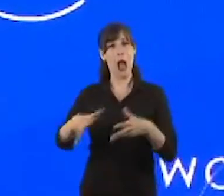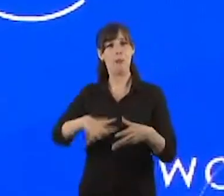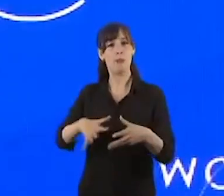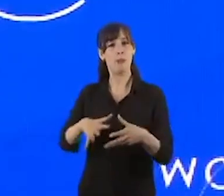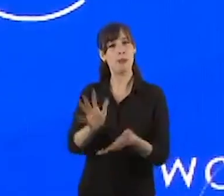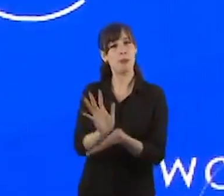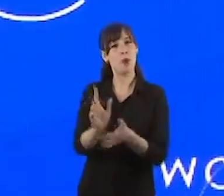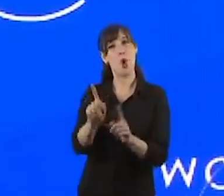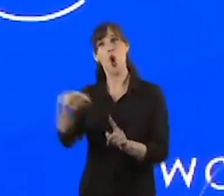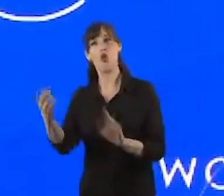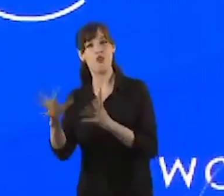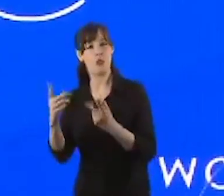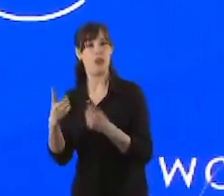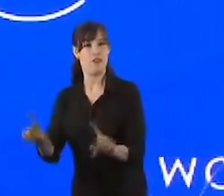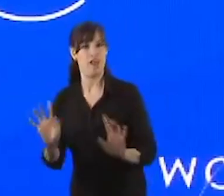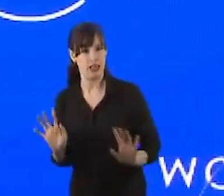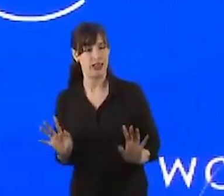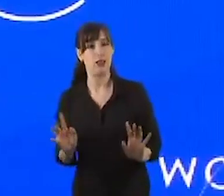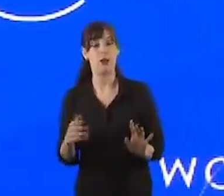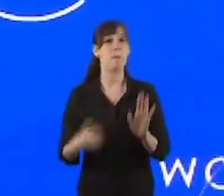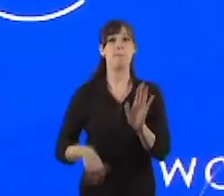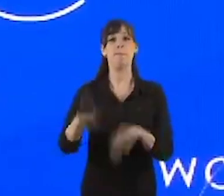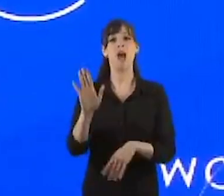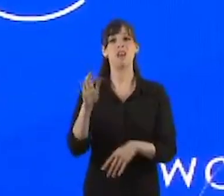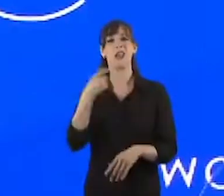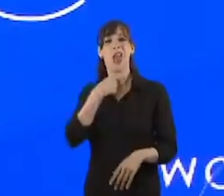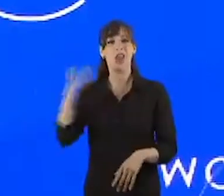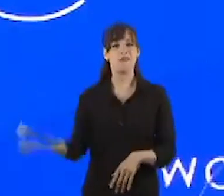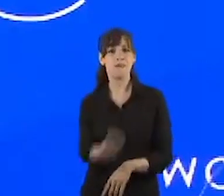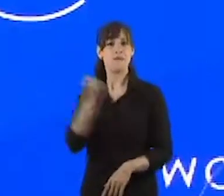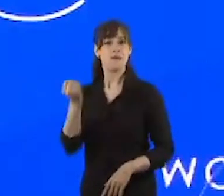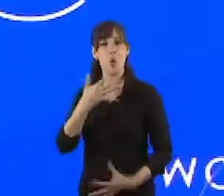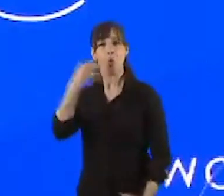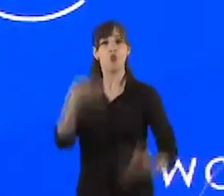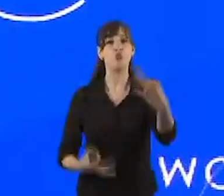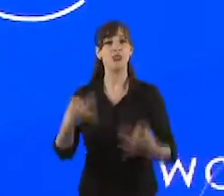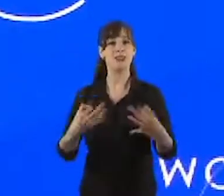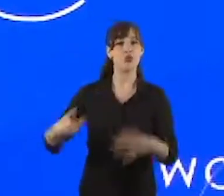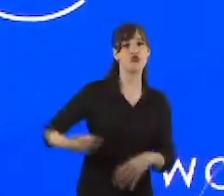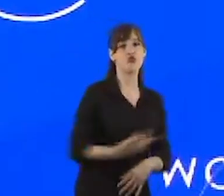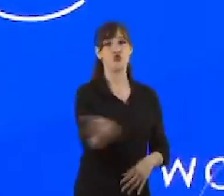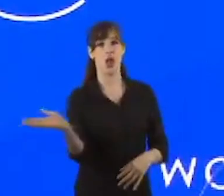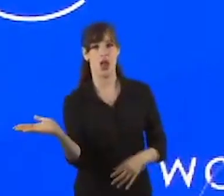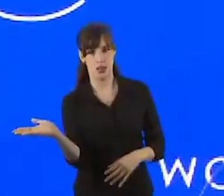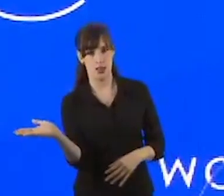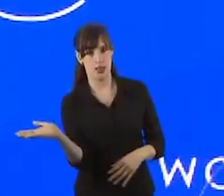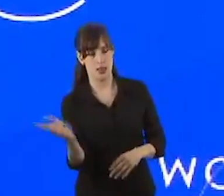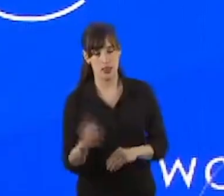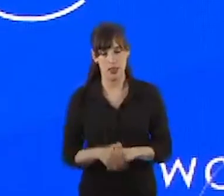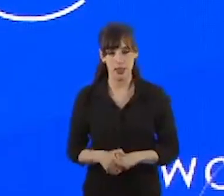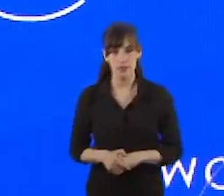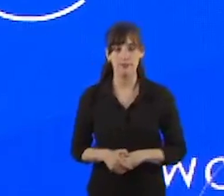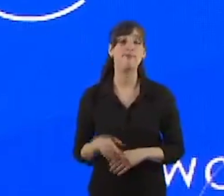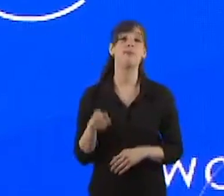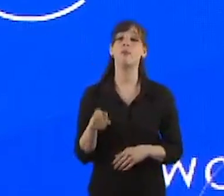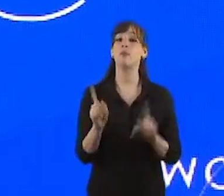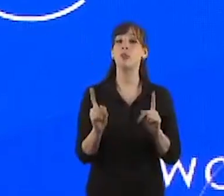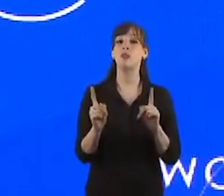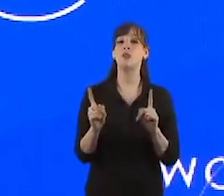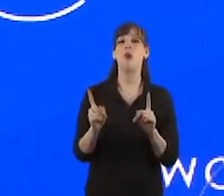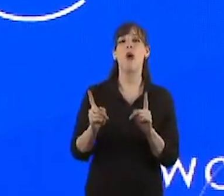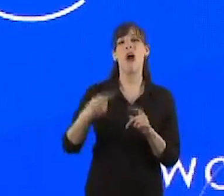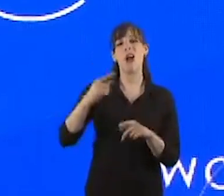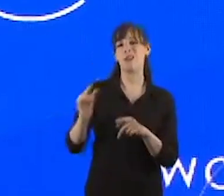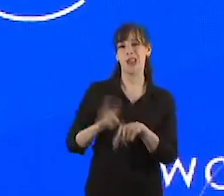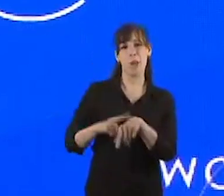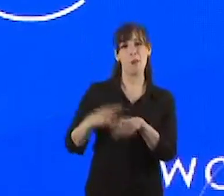en consecuencia bregan por la justicia social. Pero este concepto que en el primer mundo se ha puesto de moda en la última